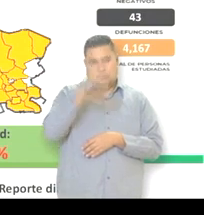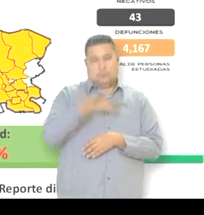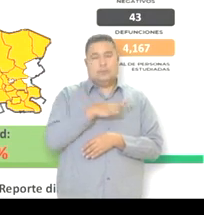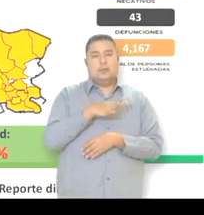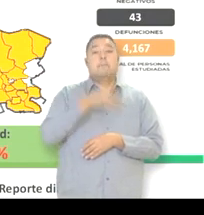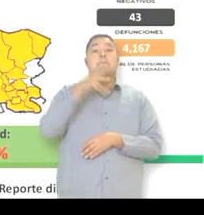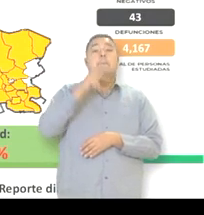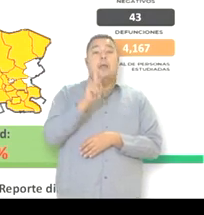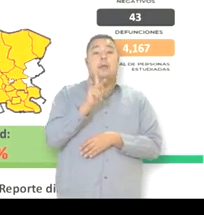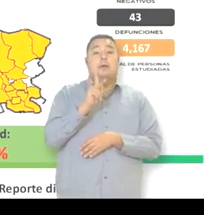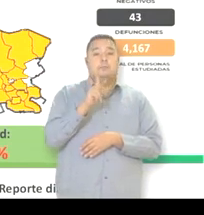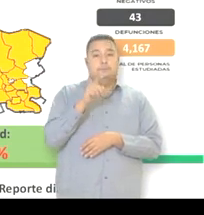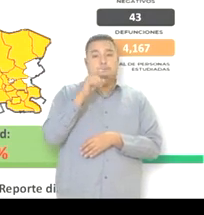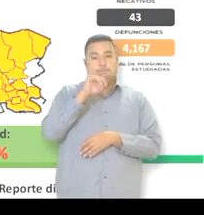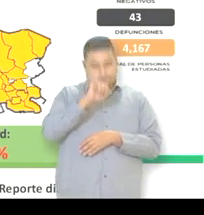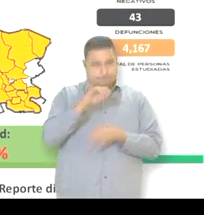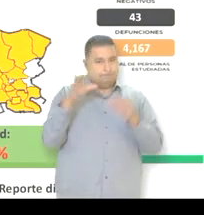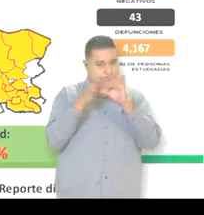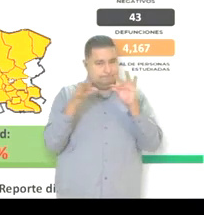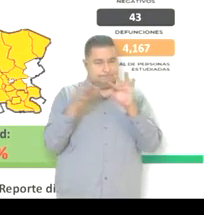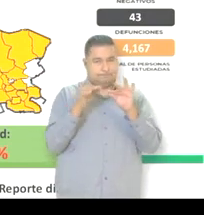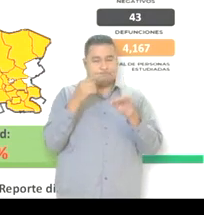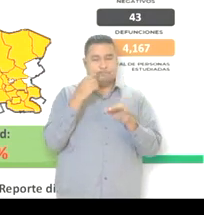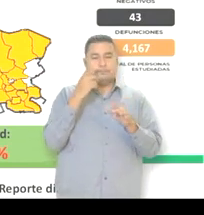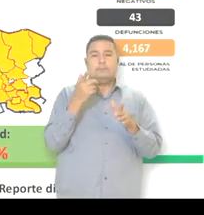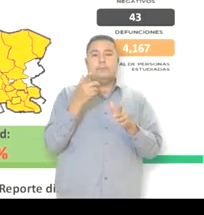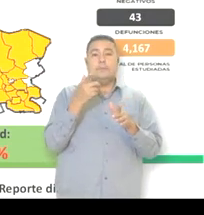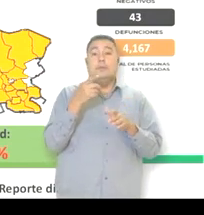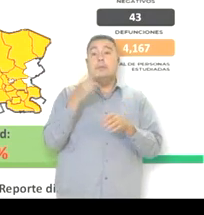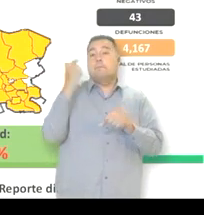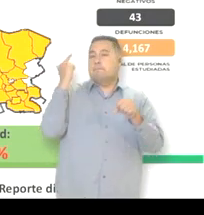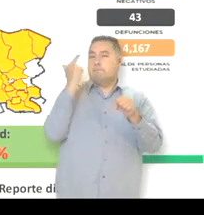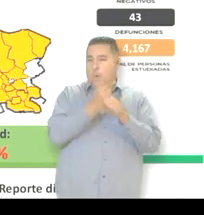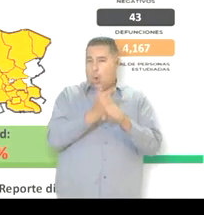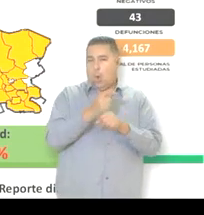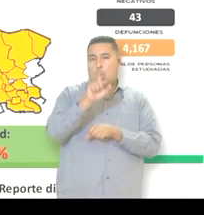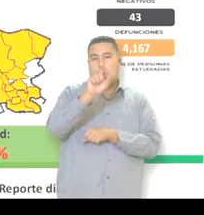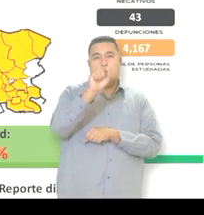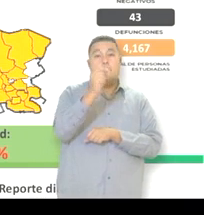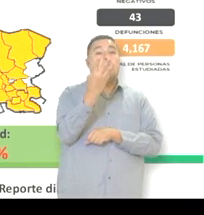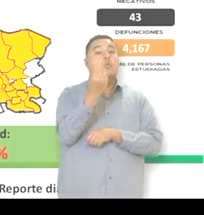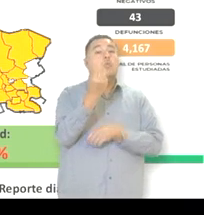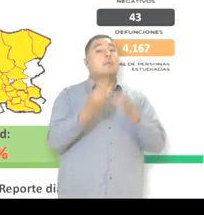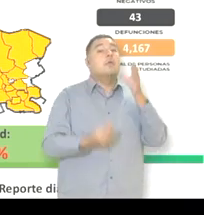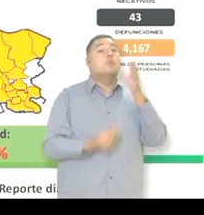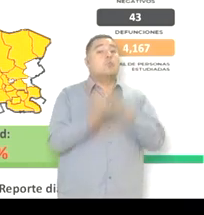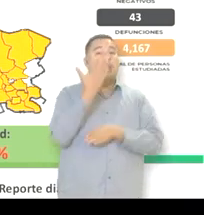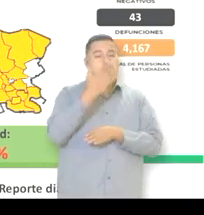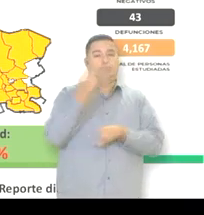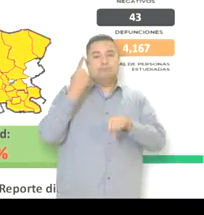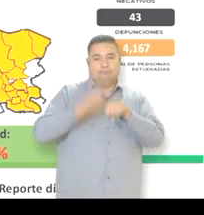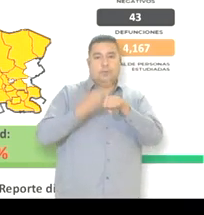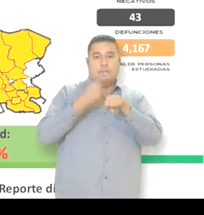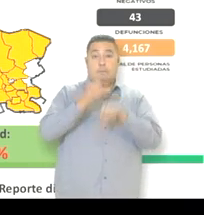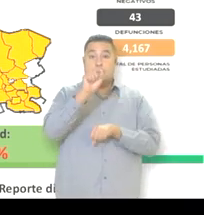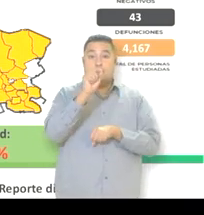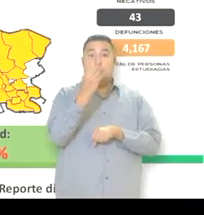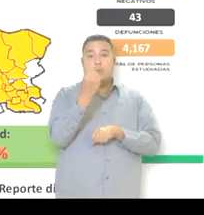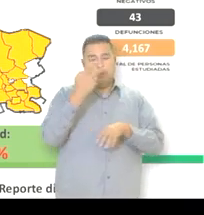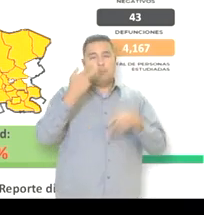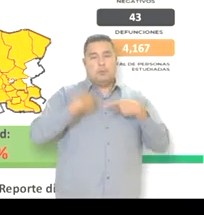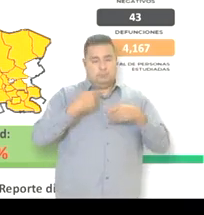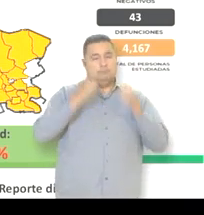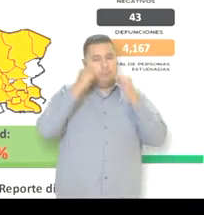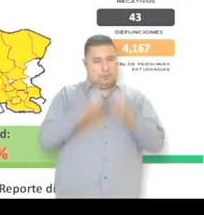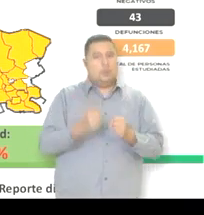Potosí, pero sí informamos la identificación de 29 nuevos casos, 29 personas que fueron